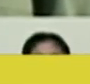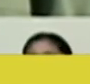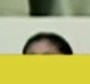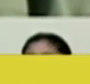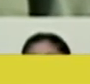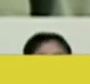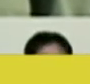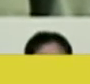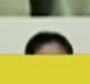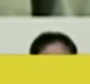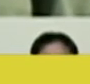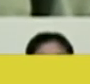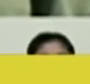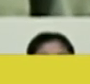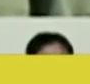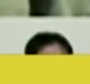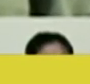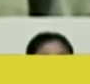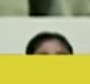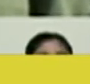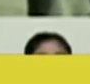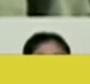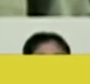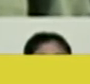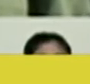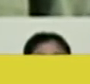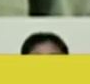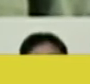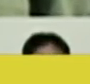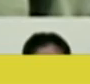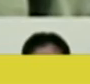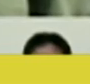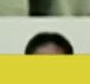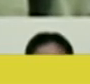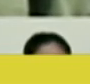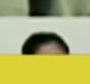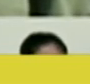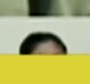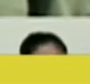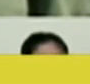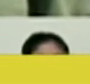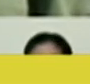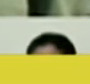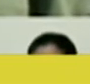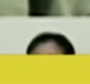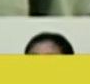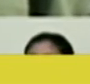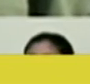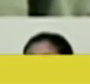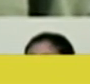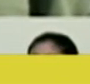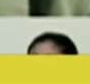que enfrentar. Pertenecemos a una organización militar esencialmente profesional, organizada por el Estado para